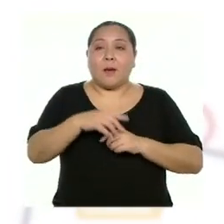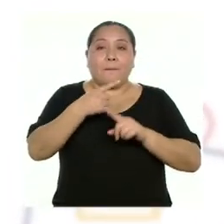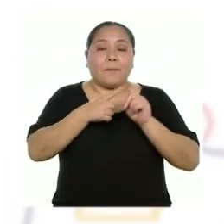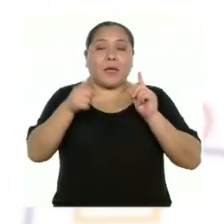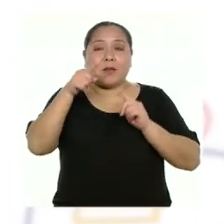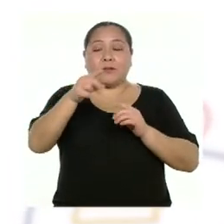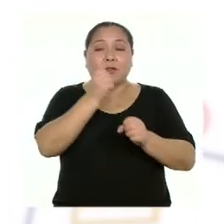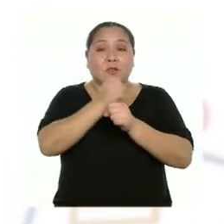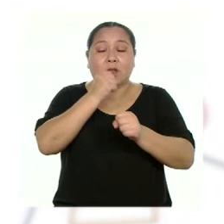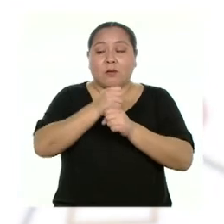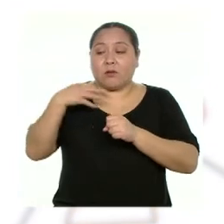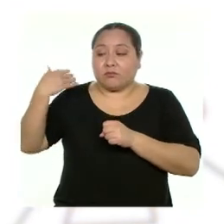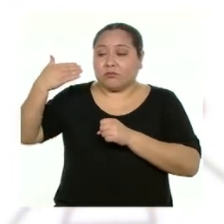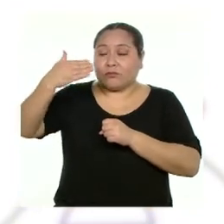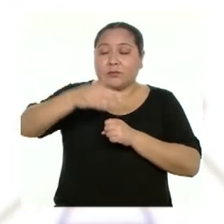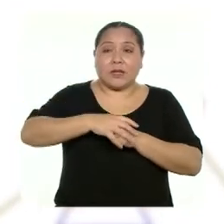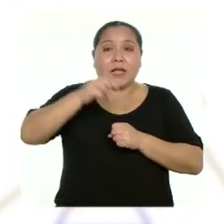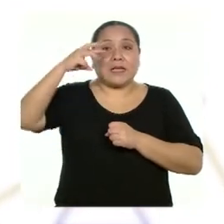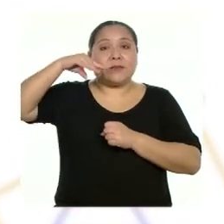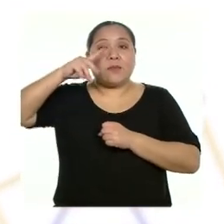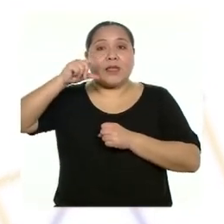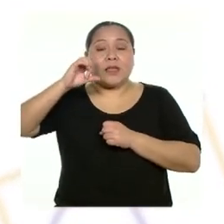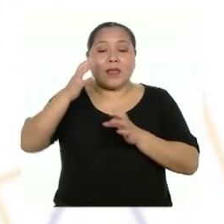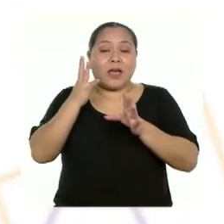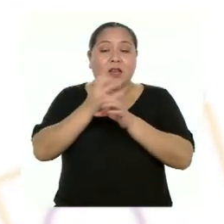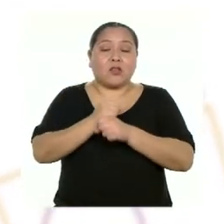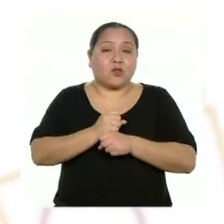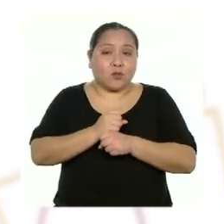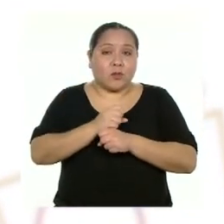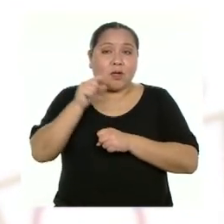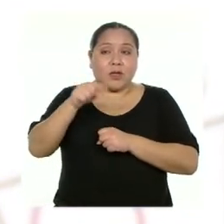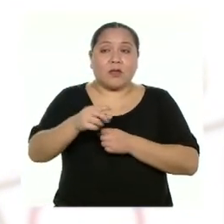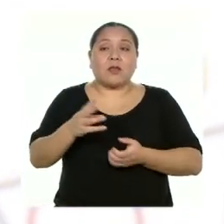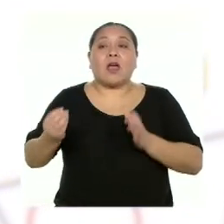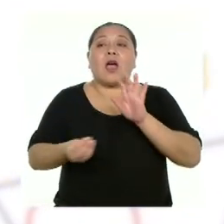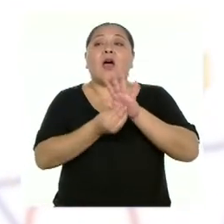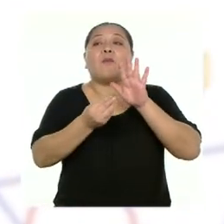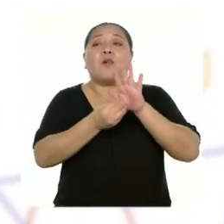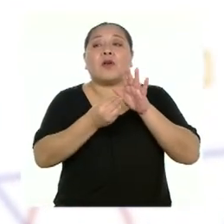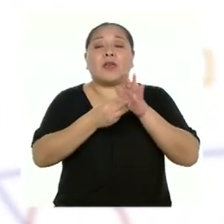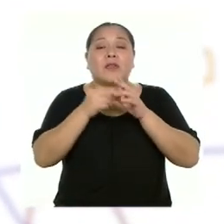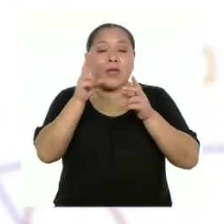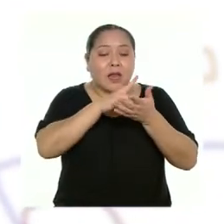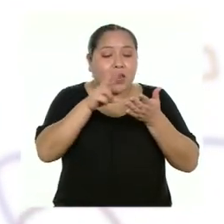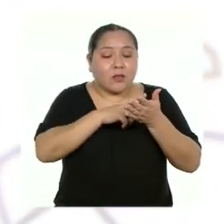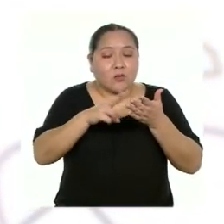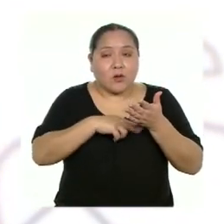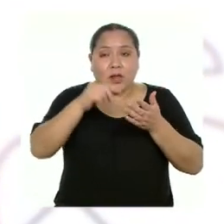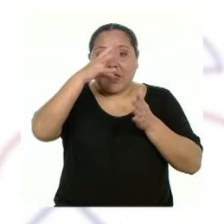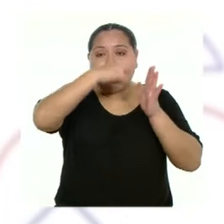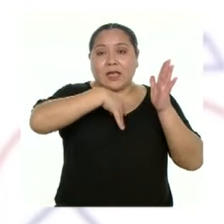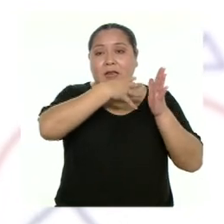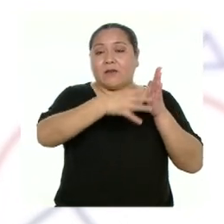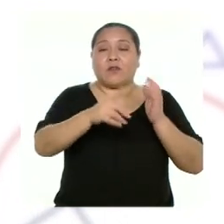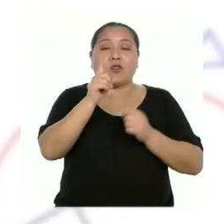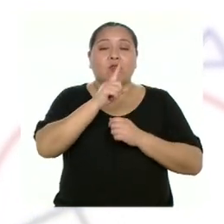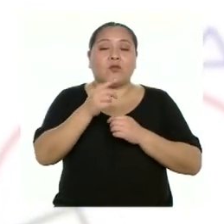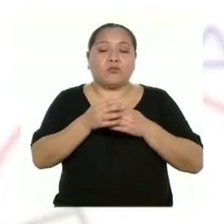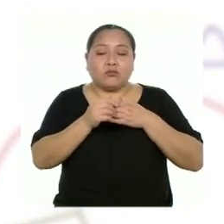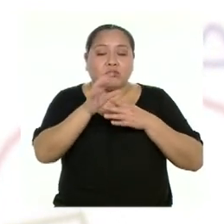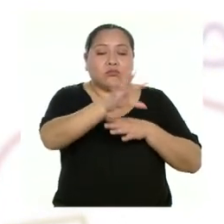los trabajos en general, las medidas resumen pueden complementar la lectura del gráfico o de la tabla, y no se tiene que elegir